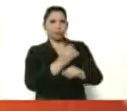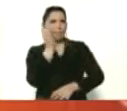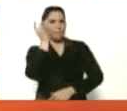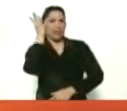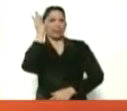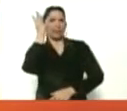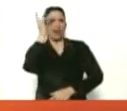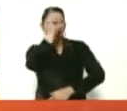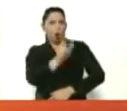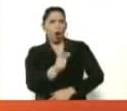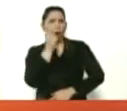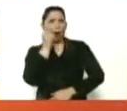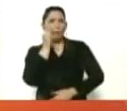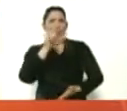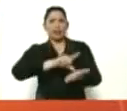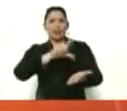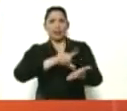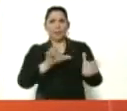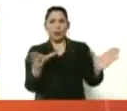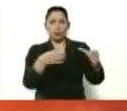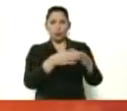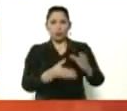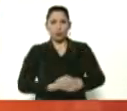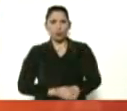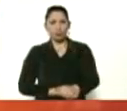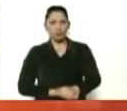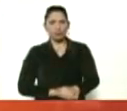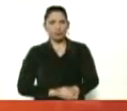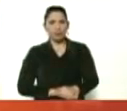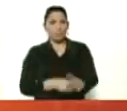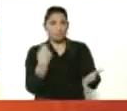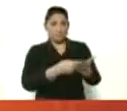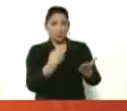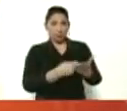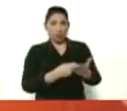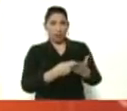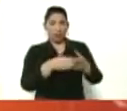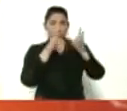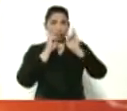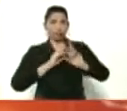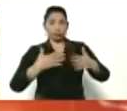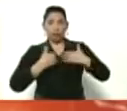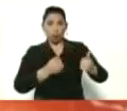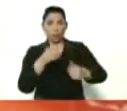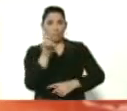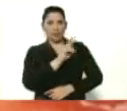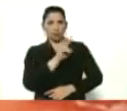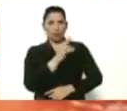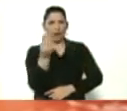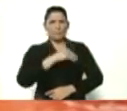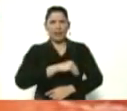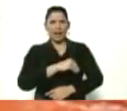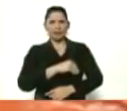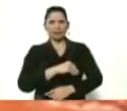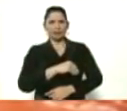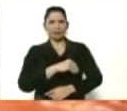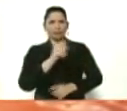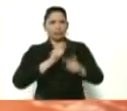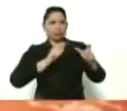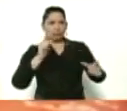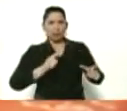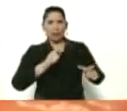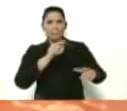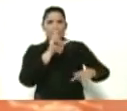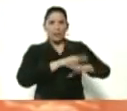Almagro a el personal sanitario en Venezuela. Usted ayer habló de más de un centenar de